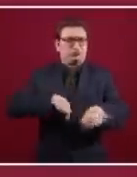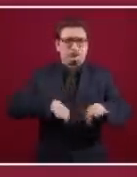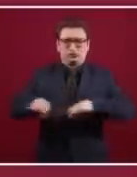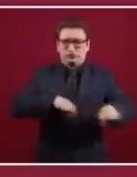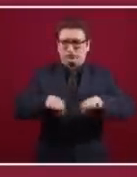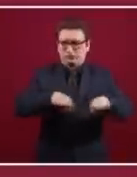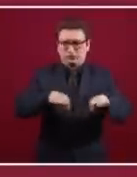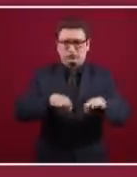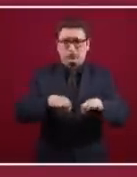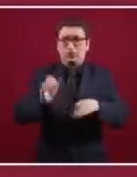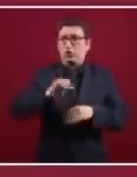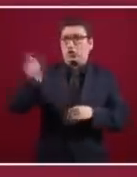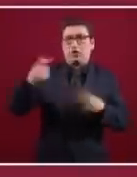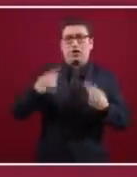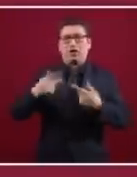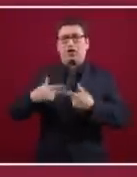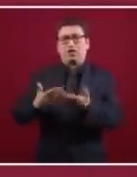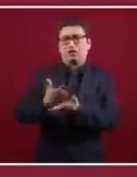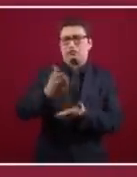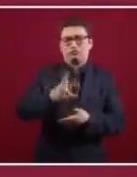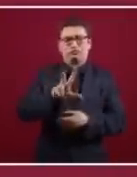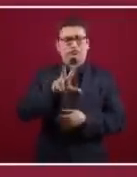no intervienen personajes